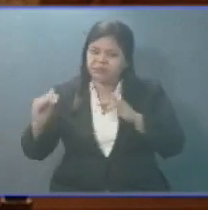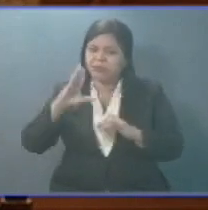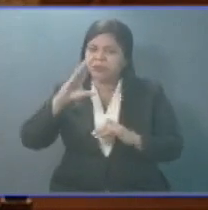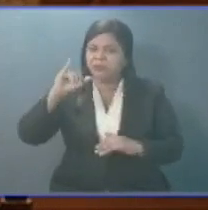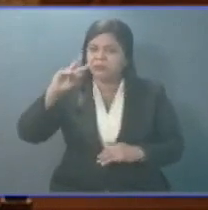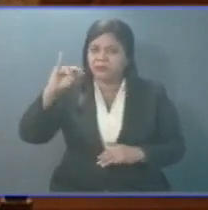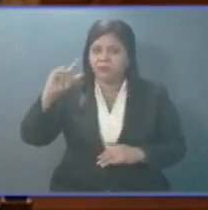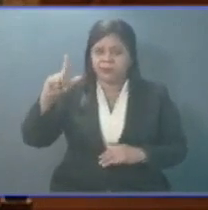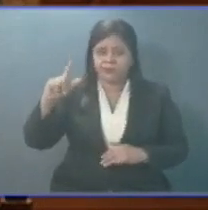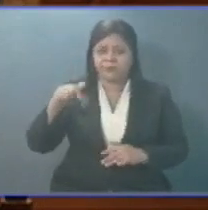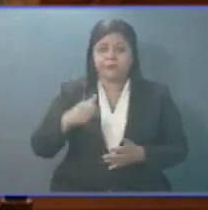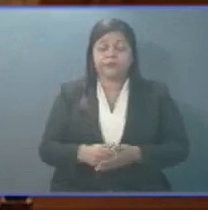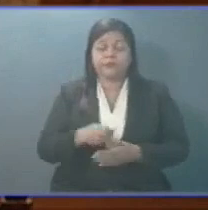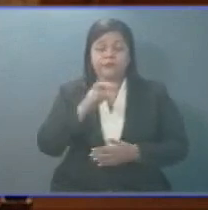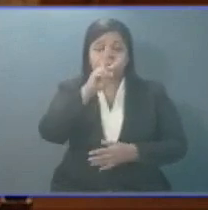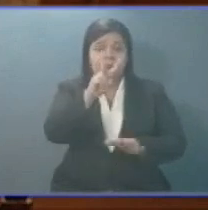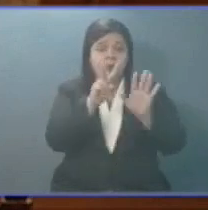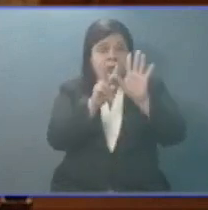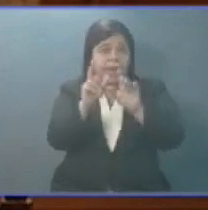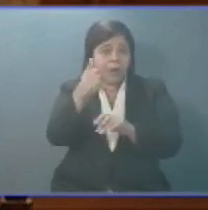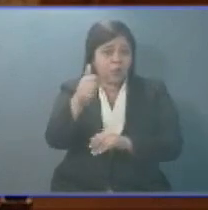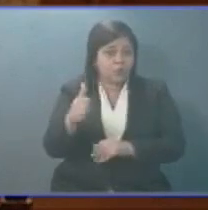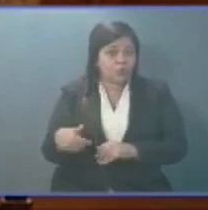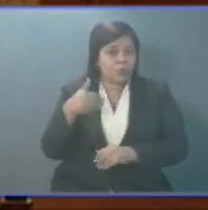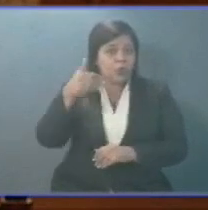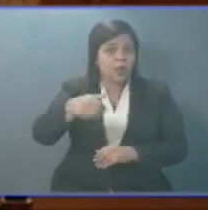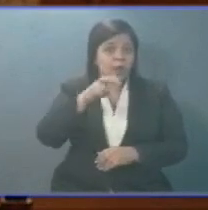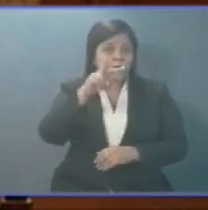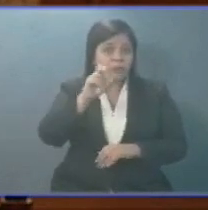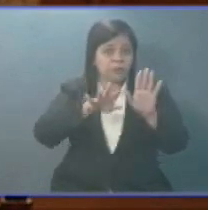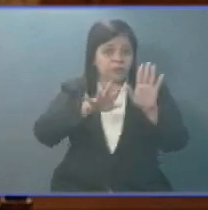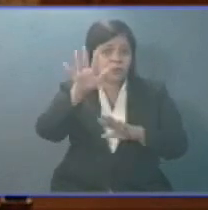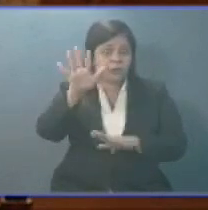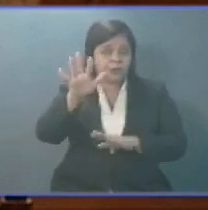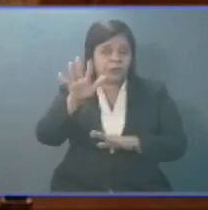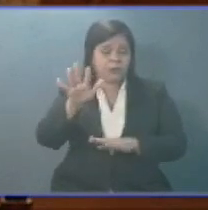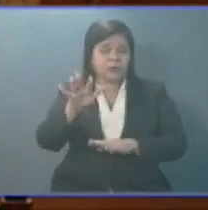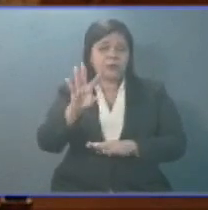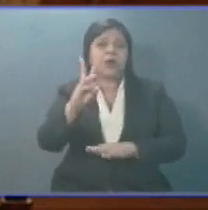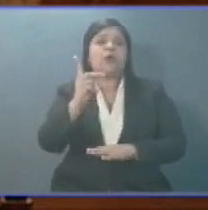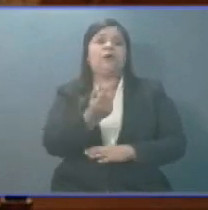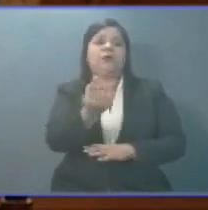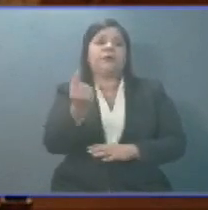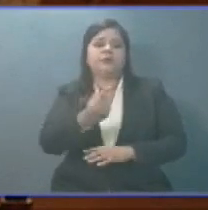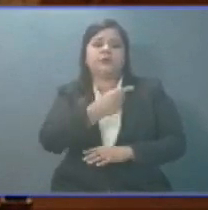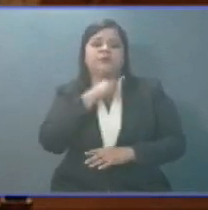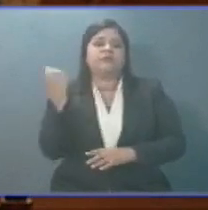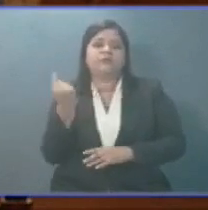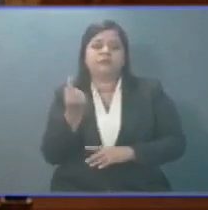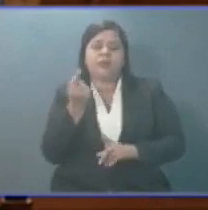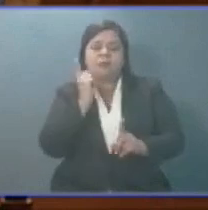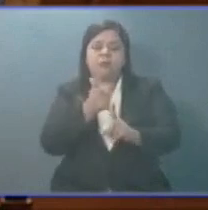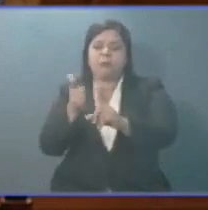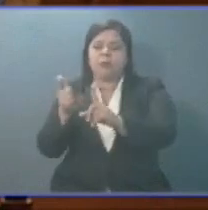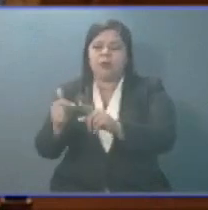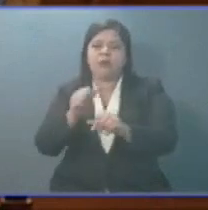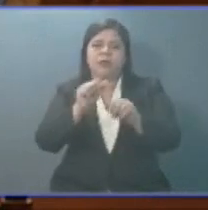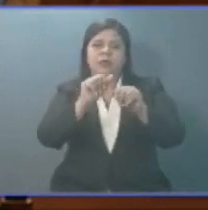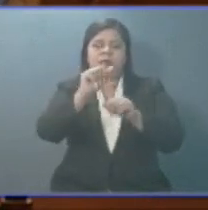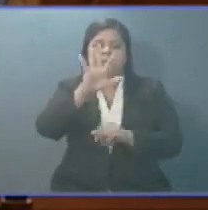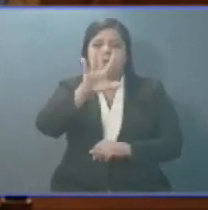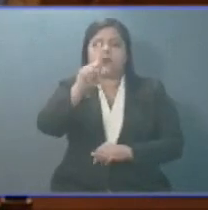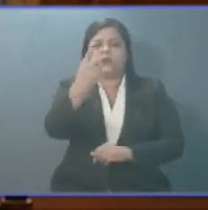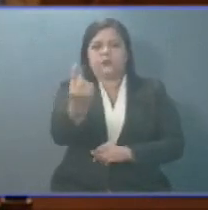sólo el 27 de agosto del 2015 fueron asesinadas 51 personas